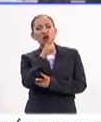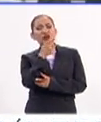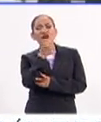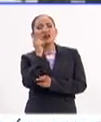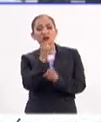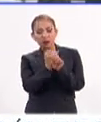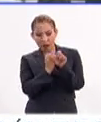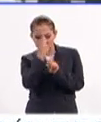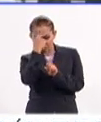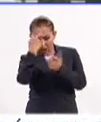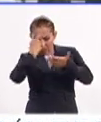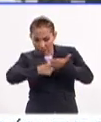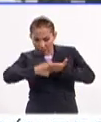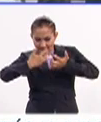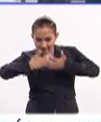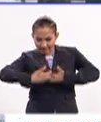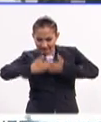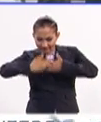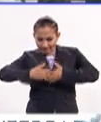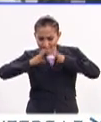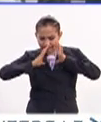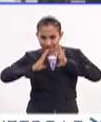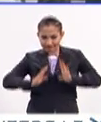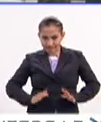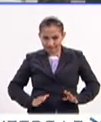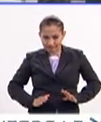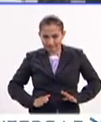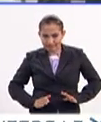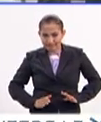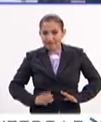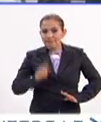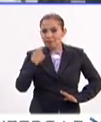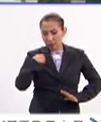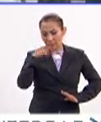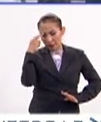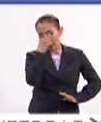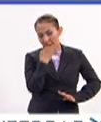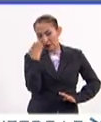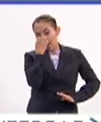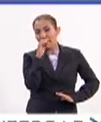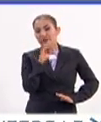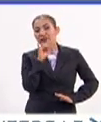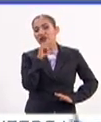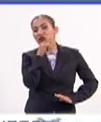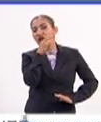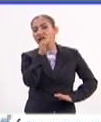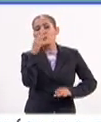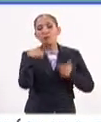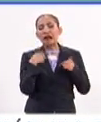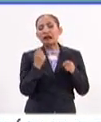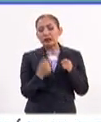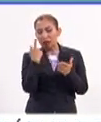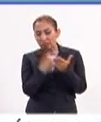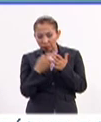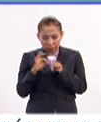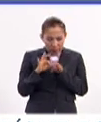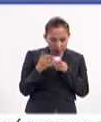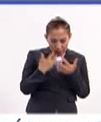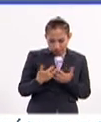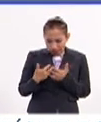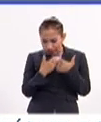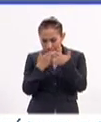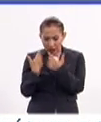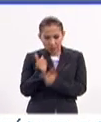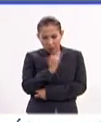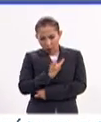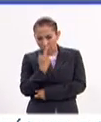el estudio de las funciones del cuerpo humano. Justamente nosotros damos fisiología humana. Todo lo que se refiere a funciones olfatorias, a mí